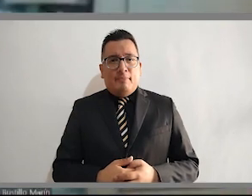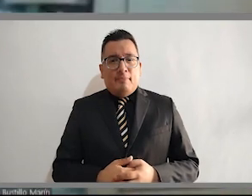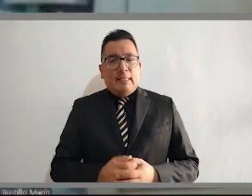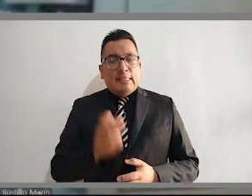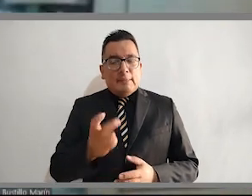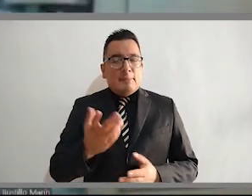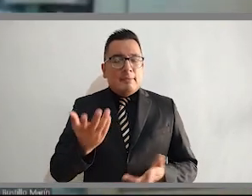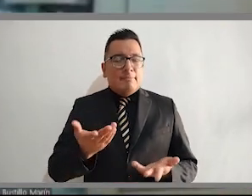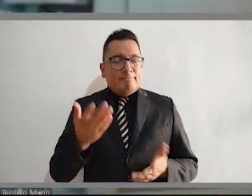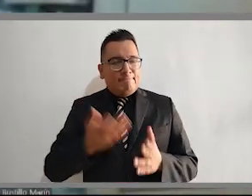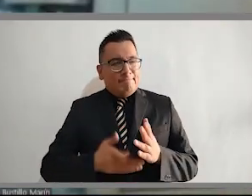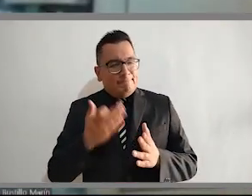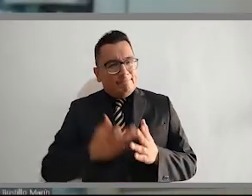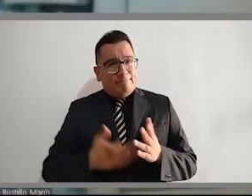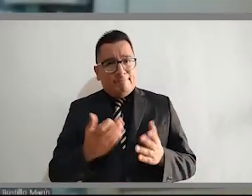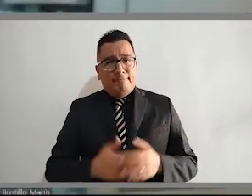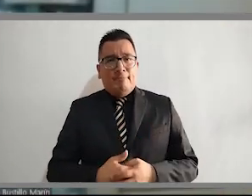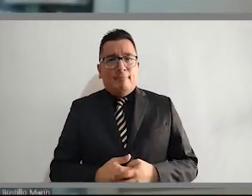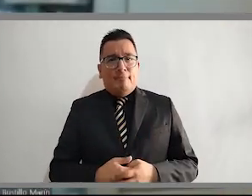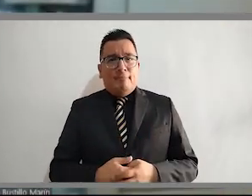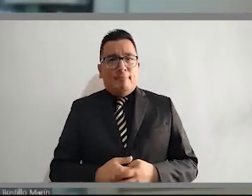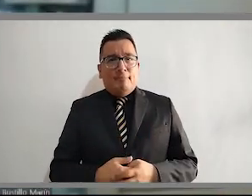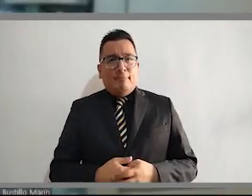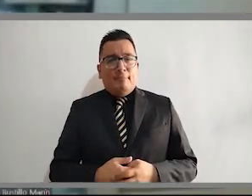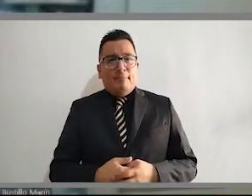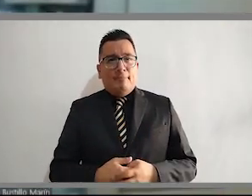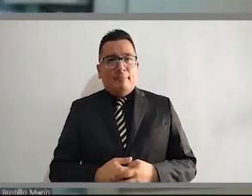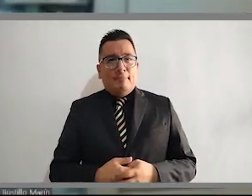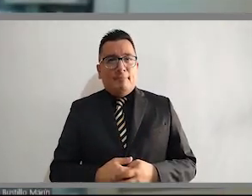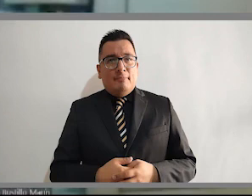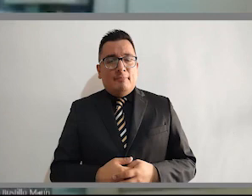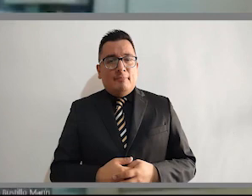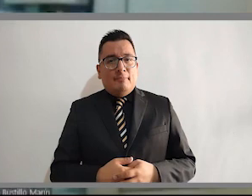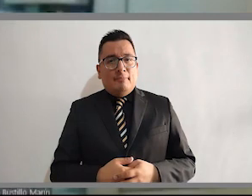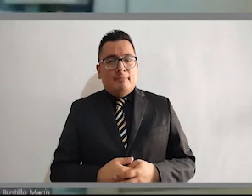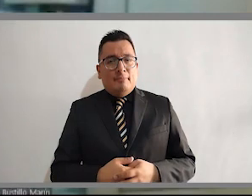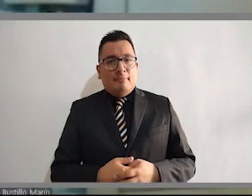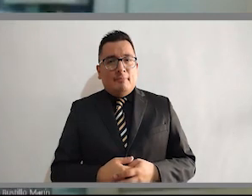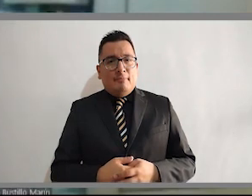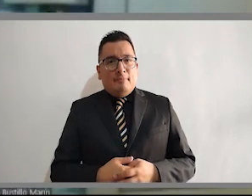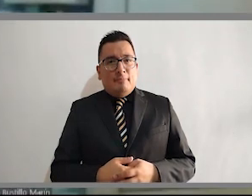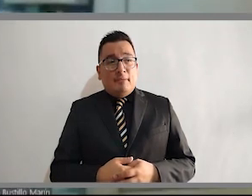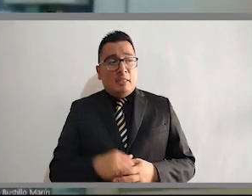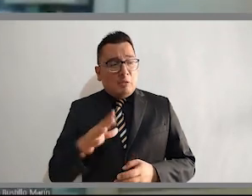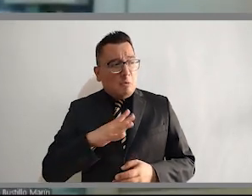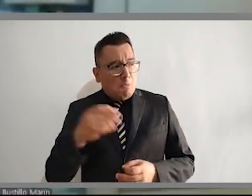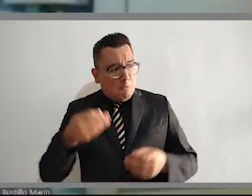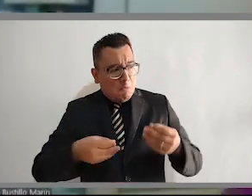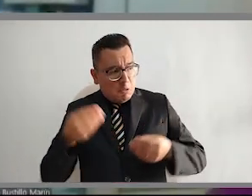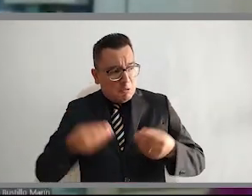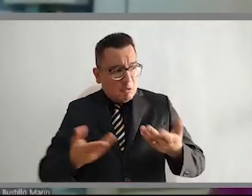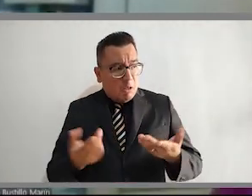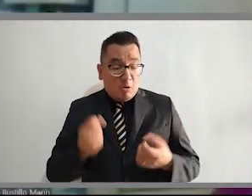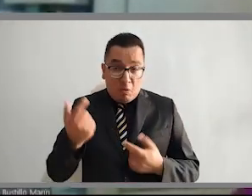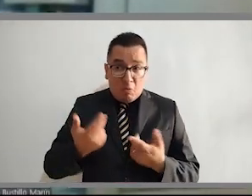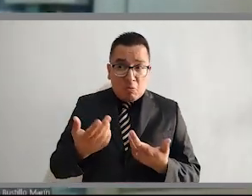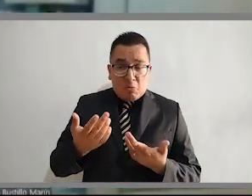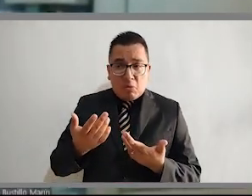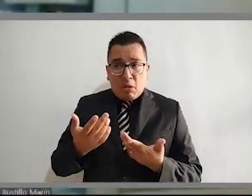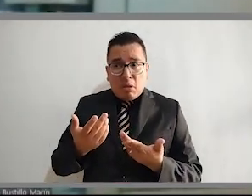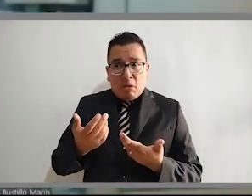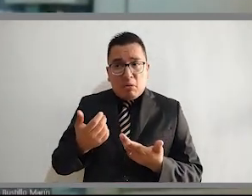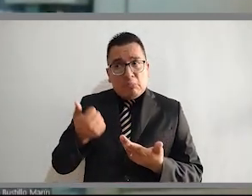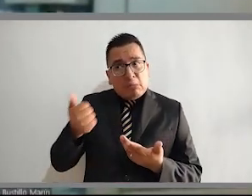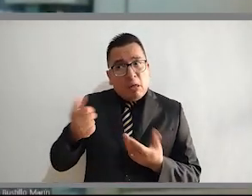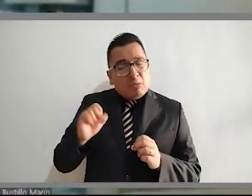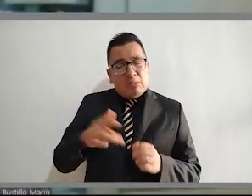podríamos decir, un vacío de, si bien en esos casos hubieron magistrados que estuvieron algunos a favor, otros en